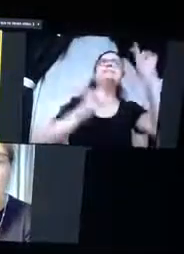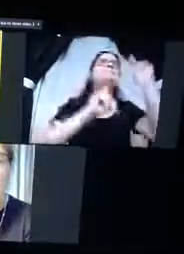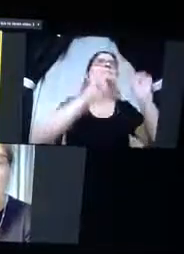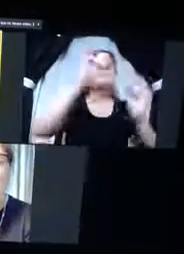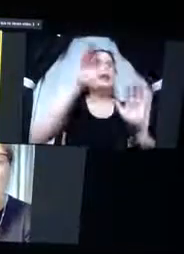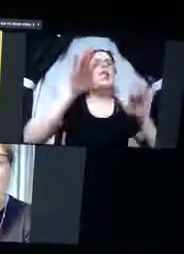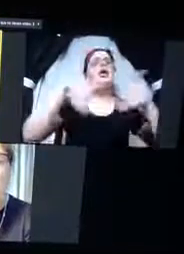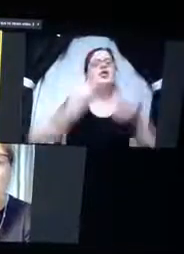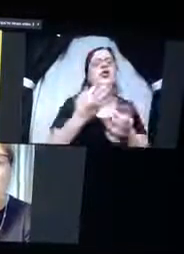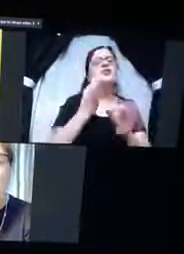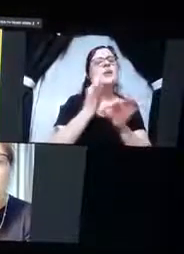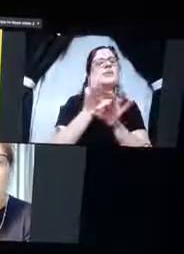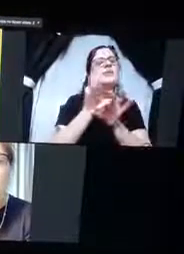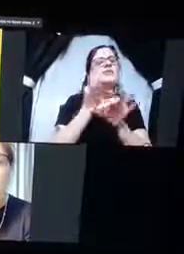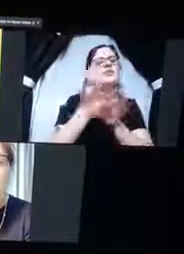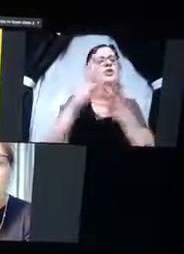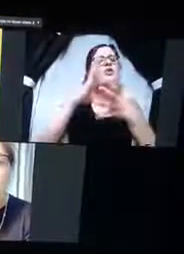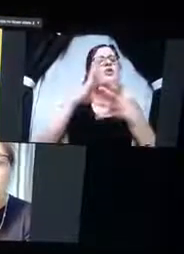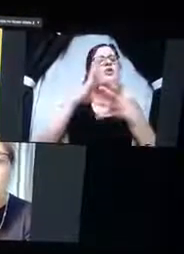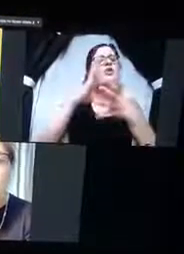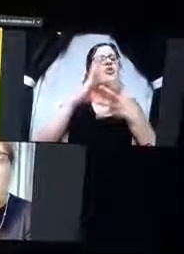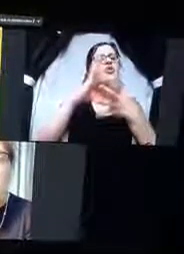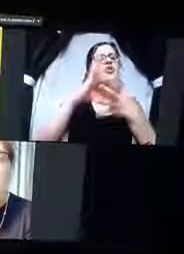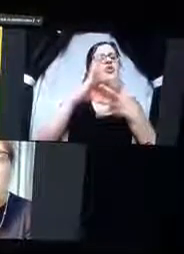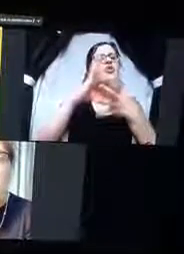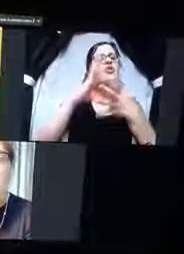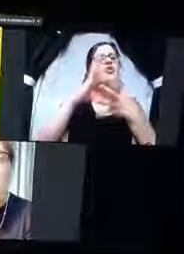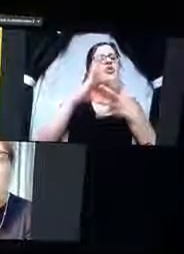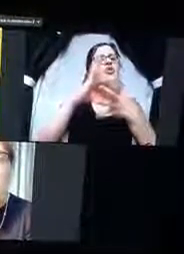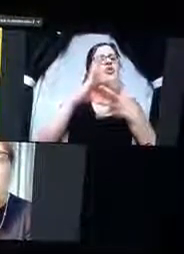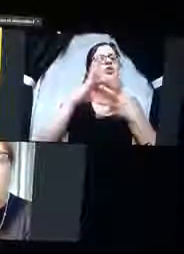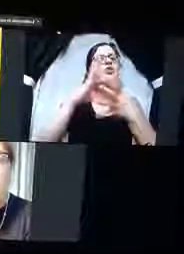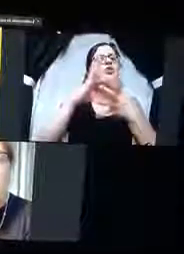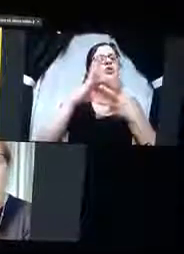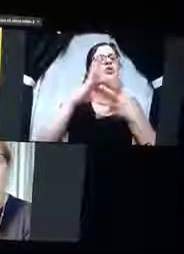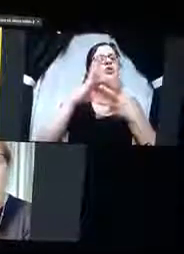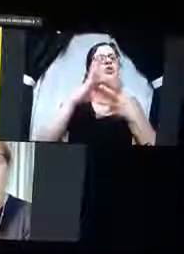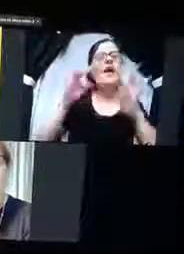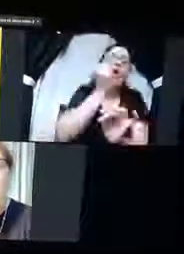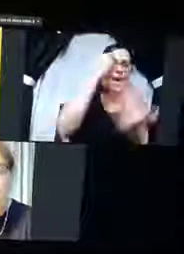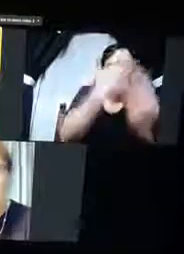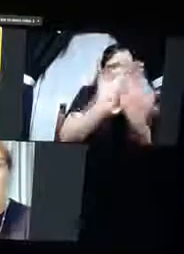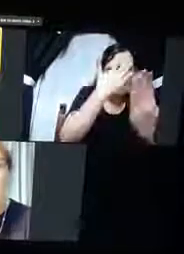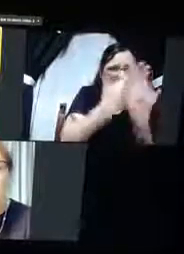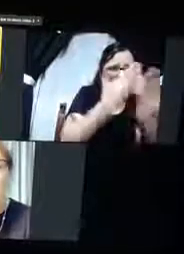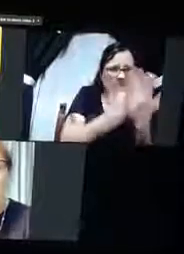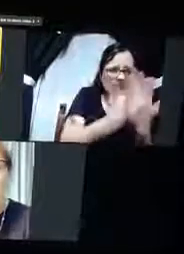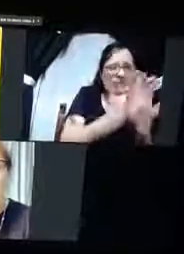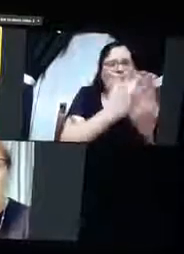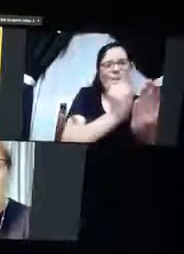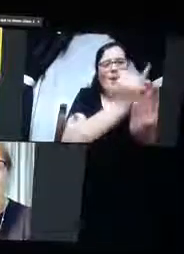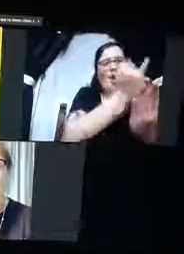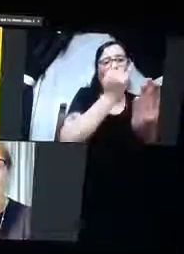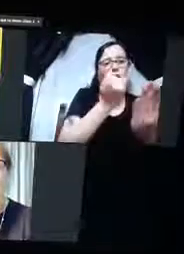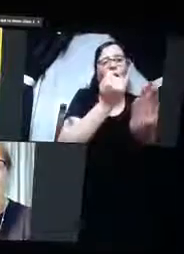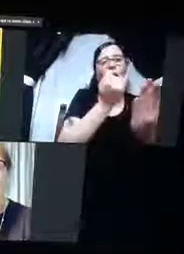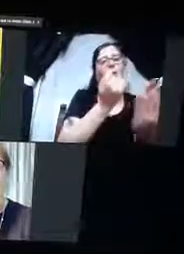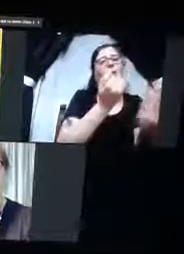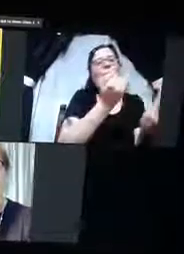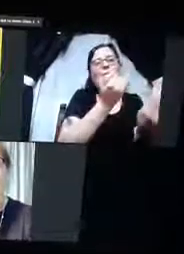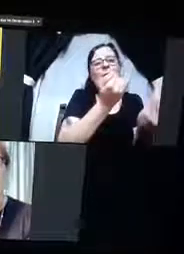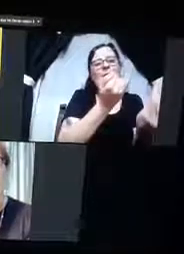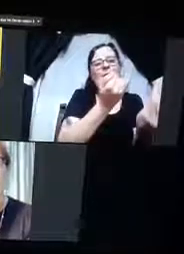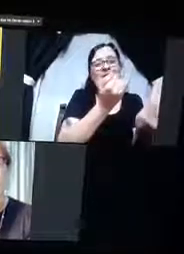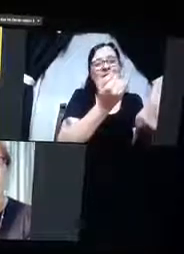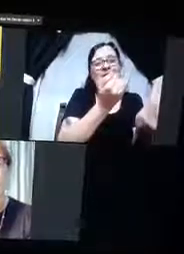a un centro, si bien nosotros siempre proponemos la formación presencial como preferencial.